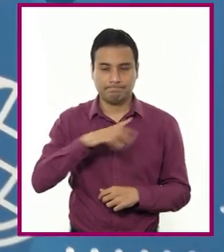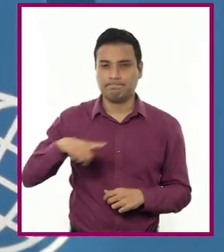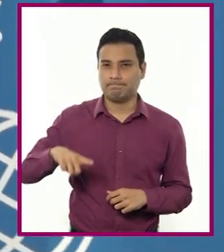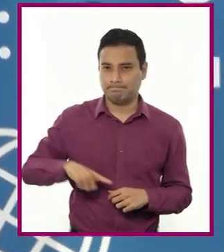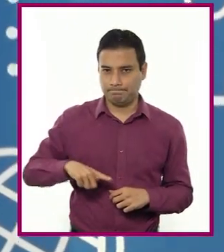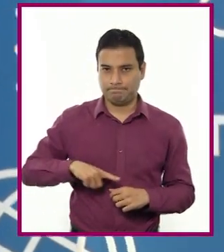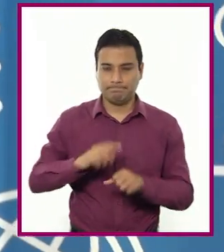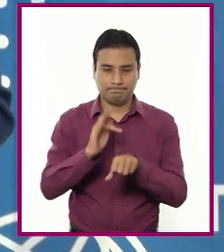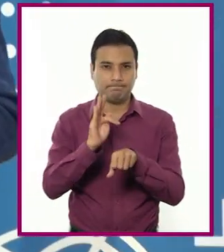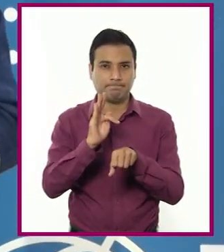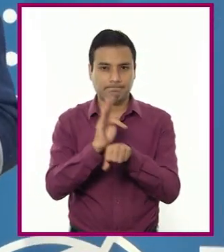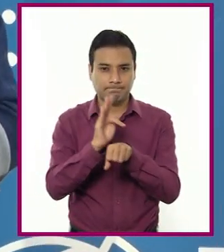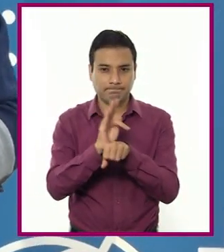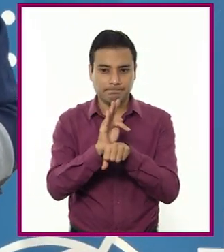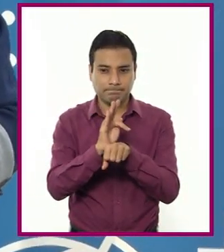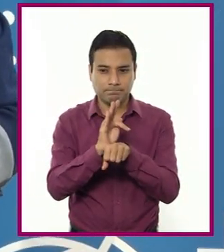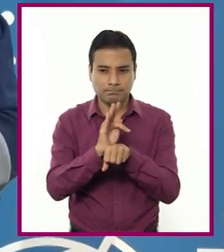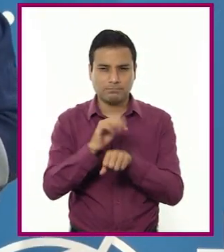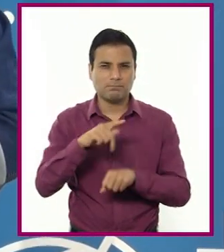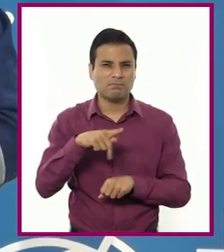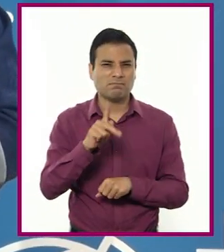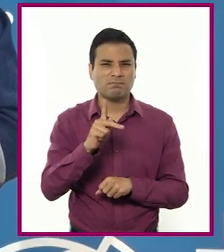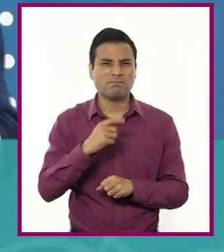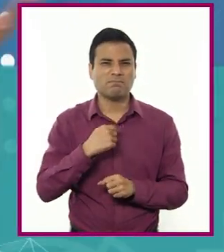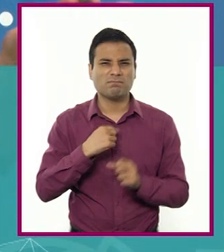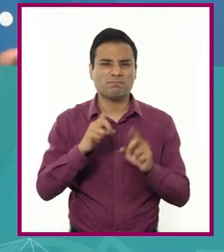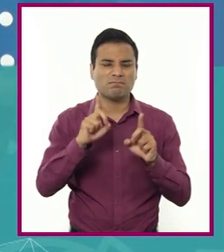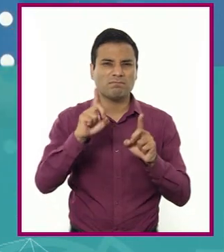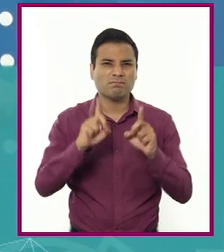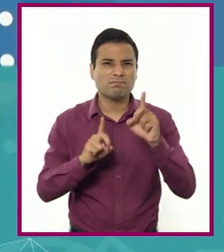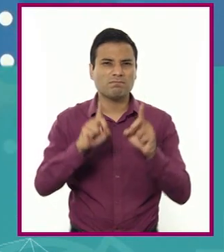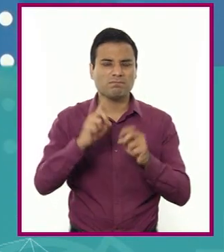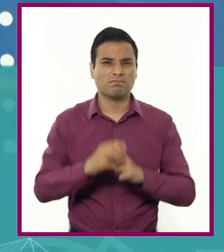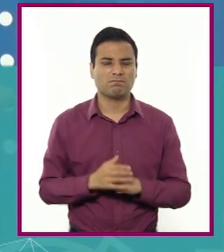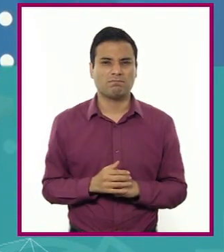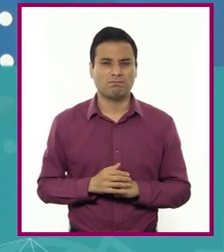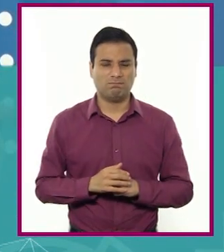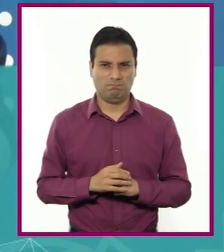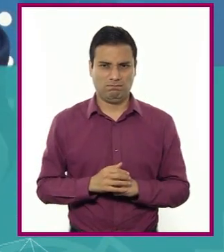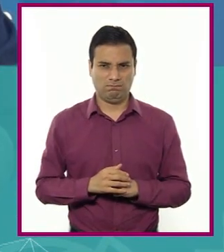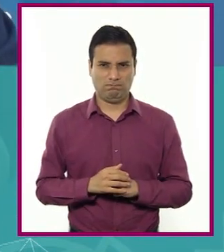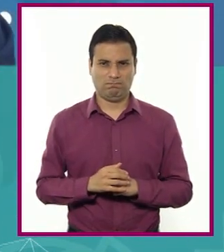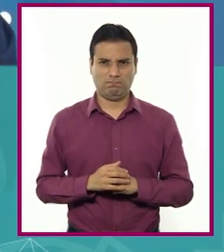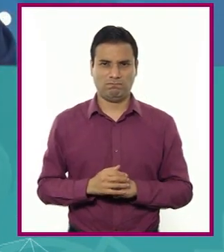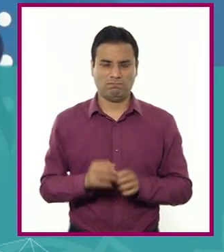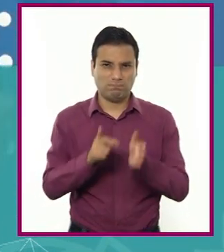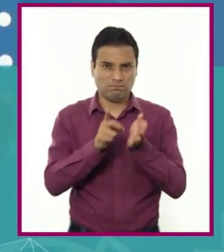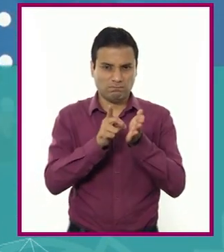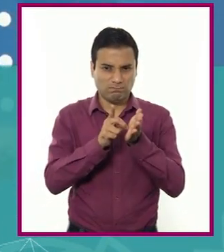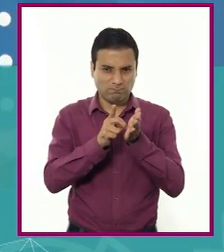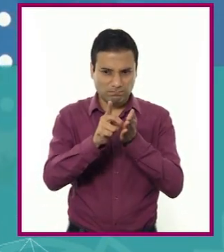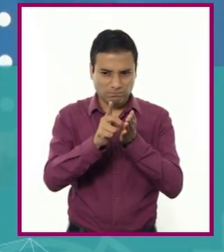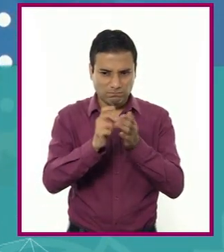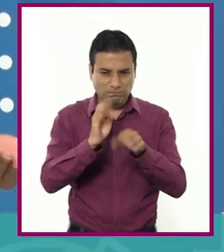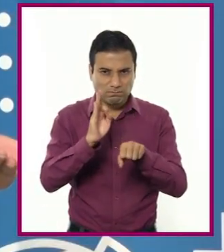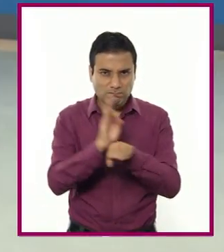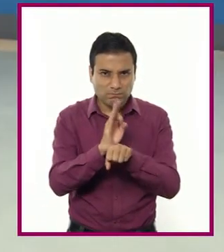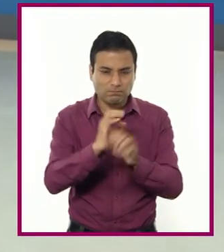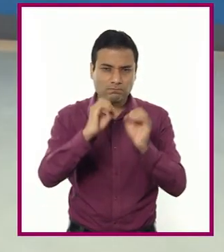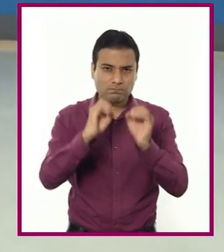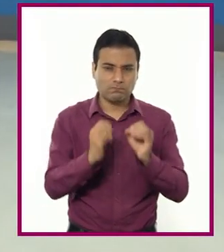protegerlos. Pero me surge una pregunta. ¿Protege los derechos o a nosotras y